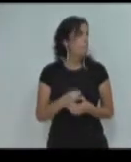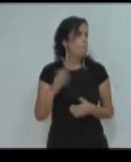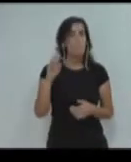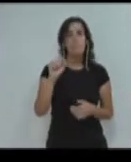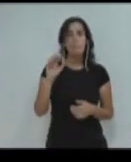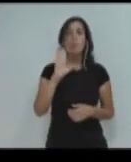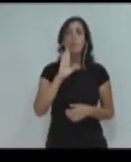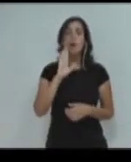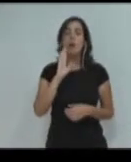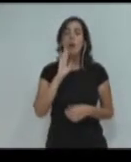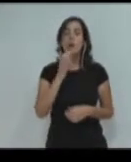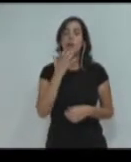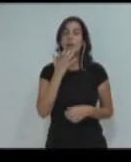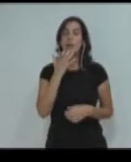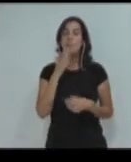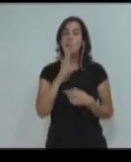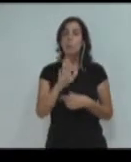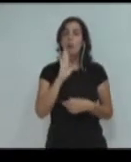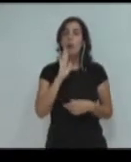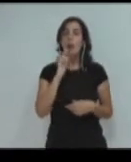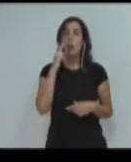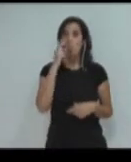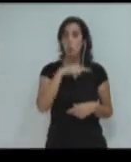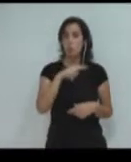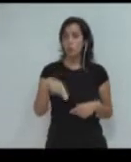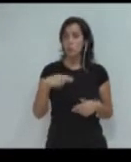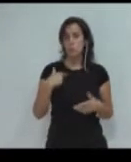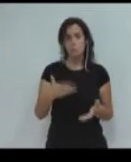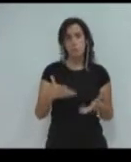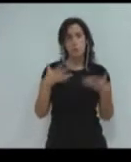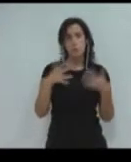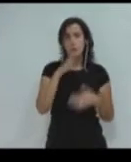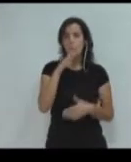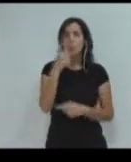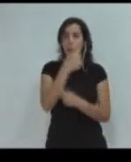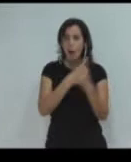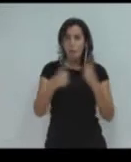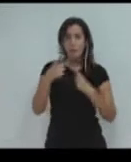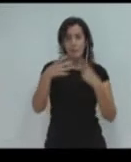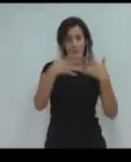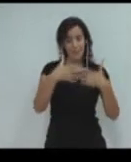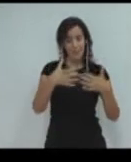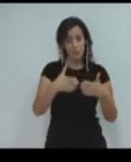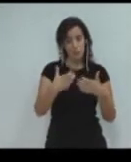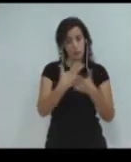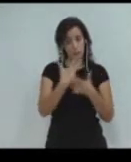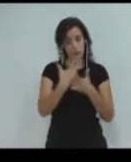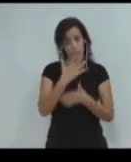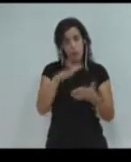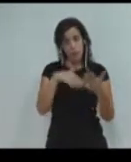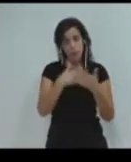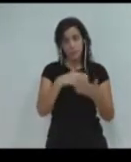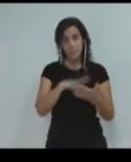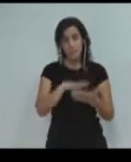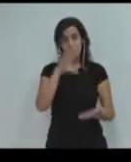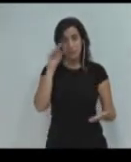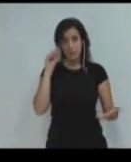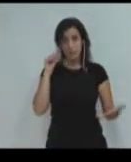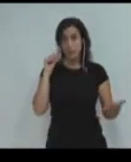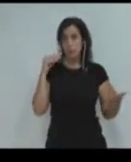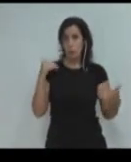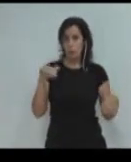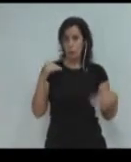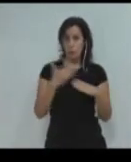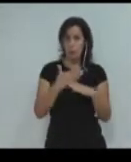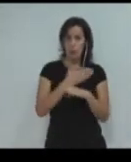me encanta a mí, porque muchas veces te dan unas explicaciones que para llegar a ellas has tenido que